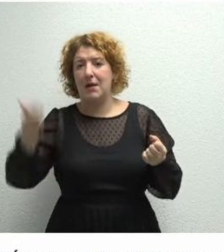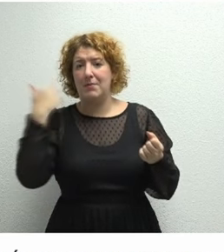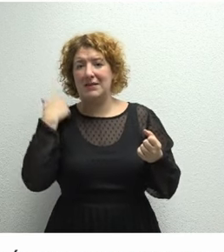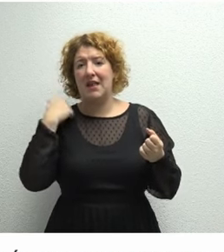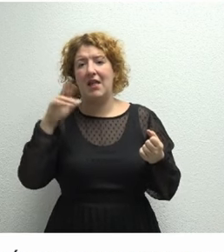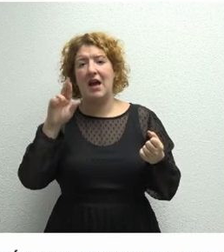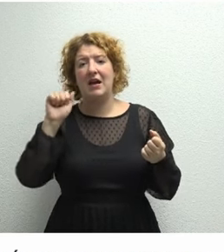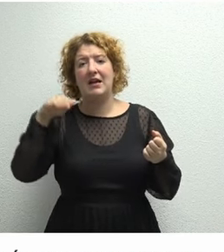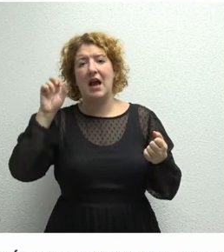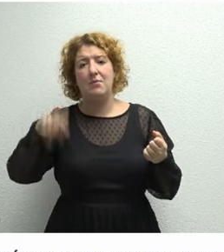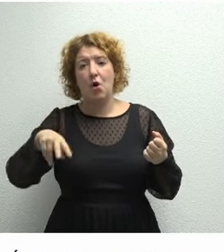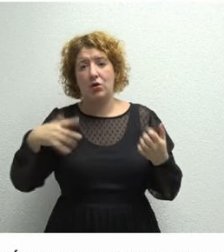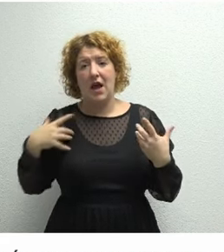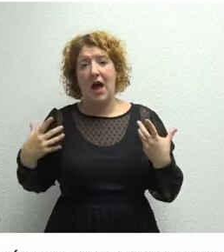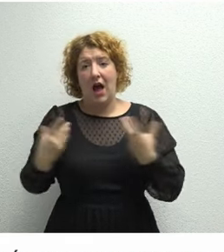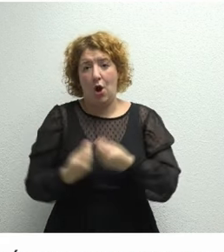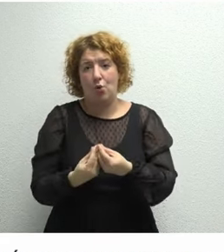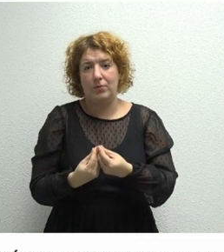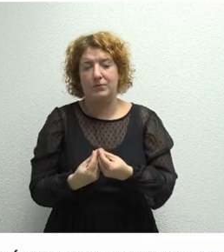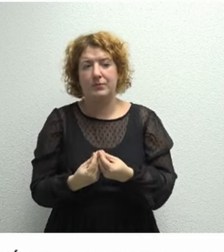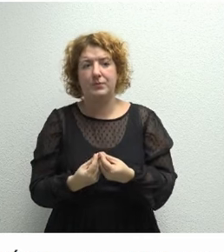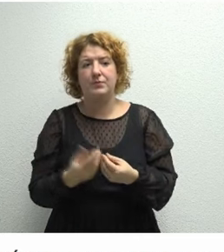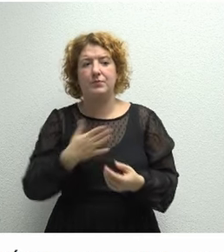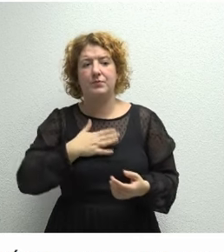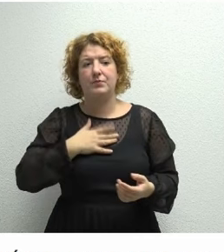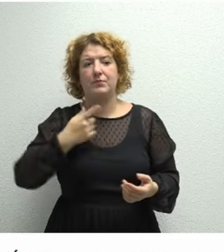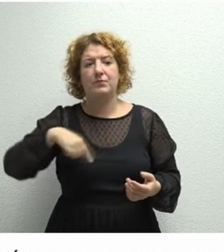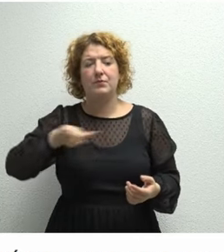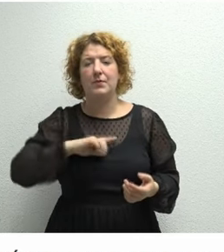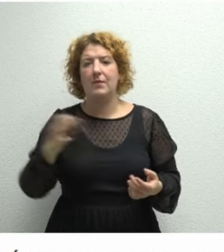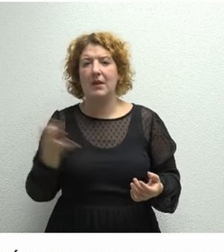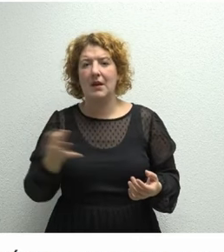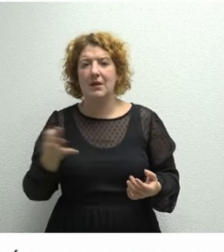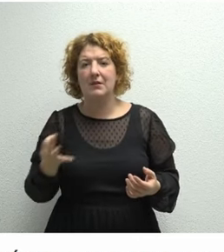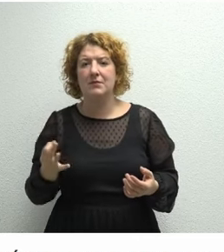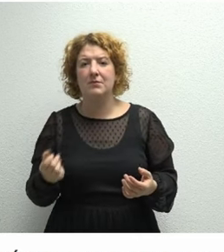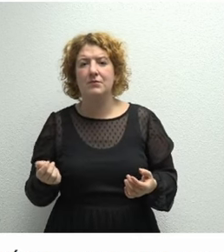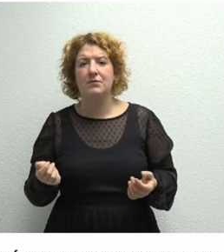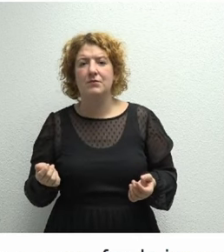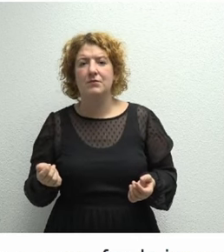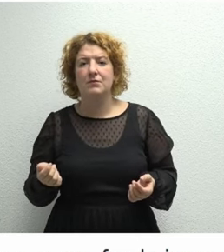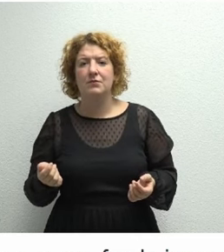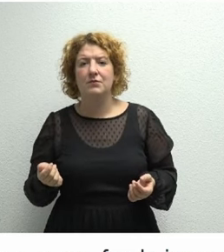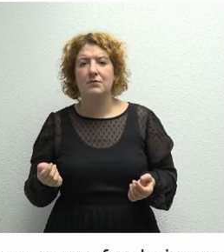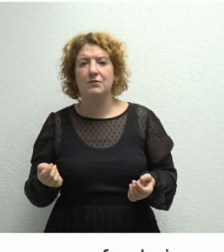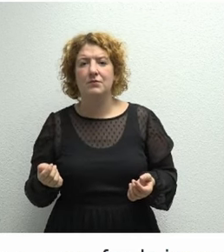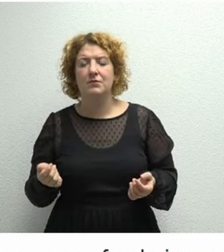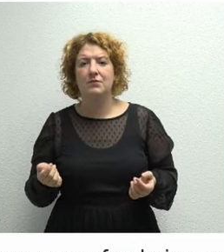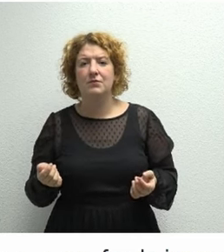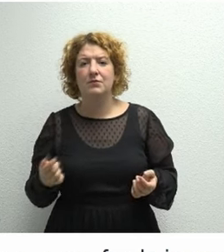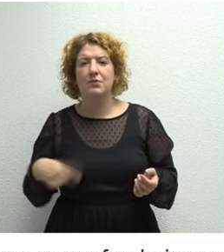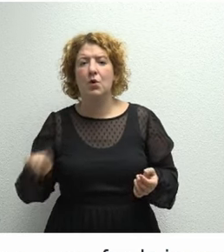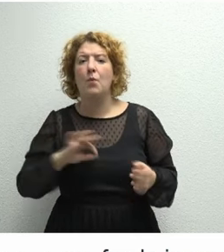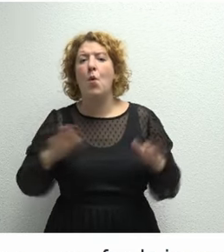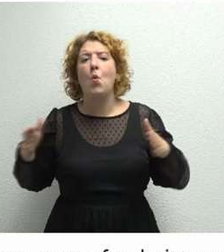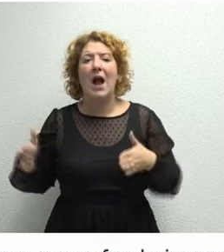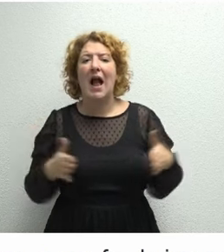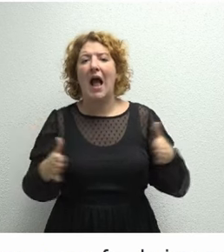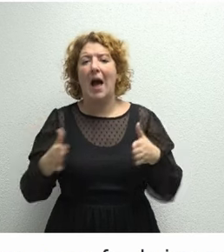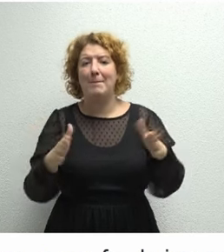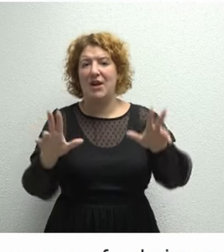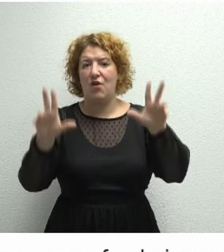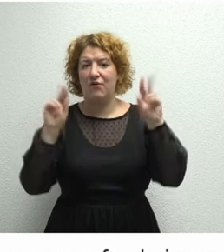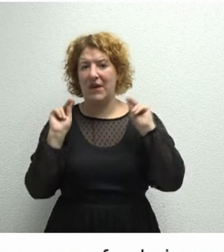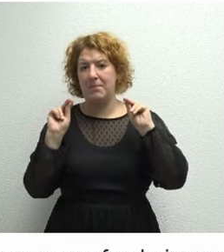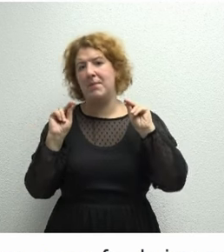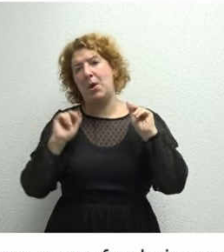Ramón ahí en la palma y que para nosotros ha sido digamos un el final de un camino pero el principio